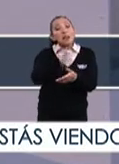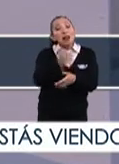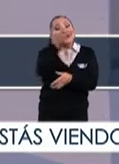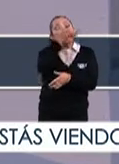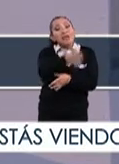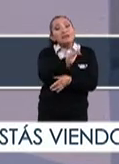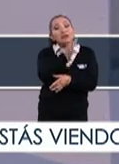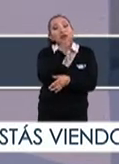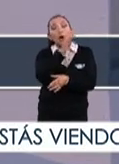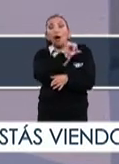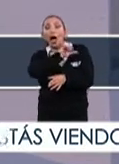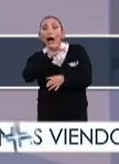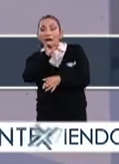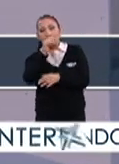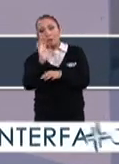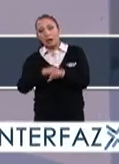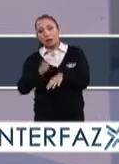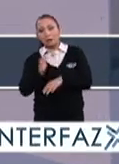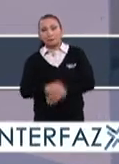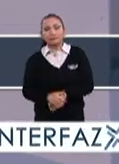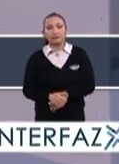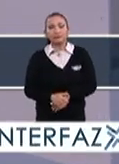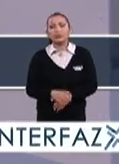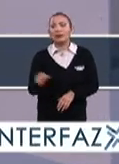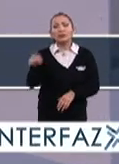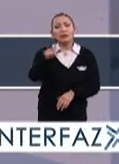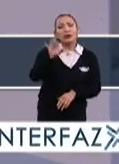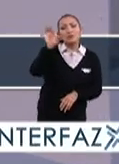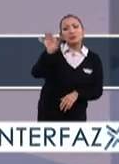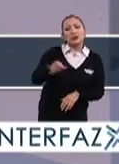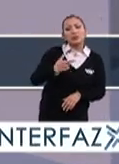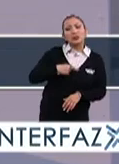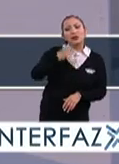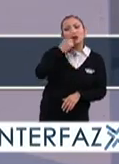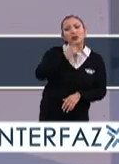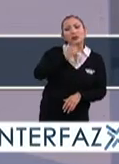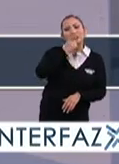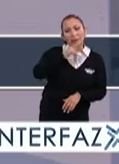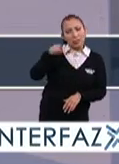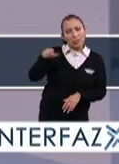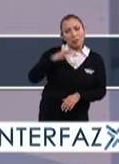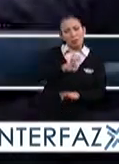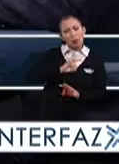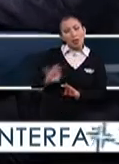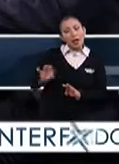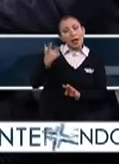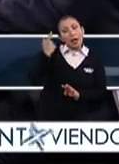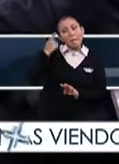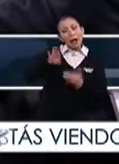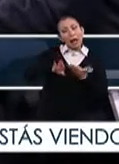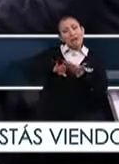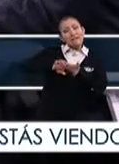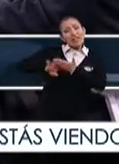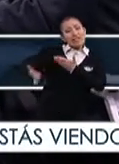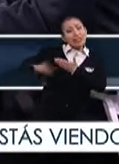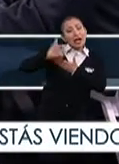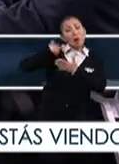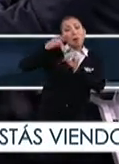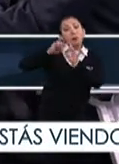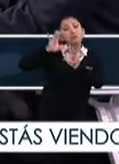10 minutos o más. Claro. ¿Qué porcentaje tienen las personas con diabetes de prevenir precisamente